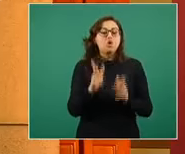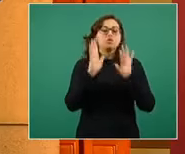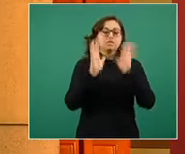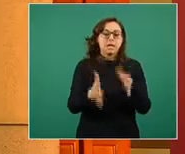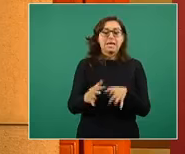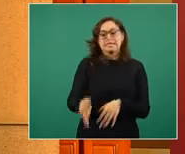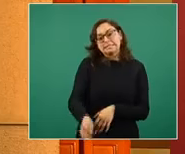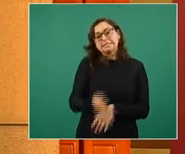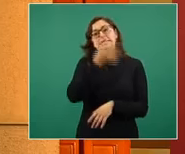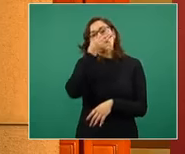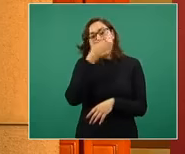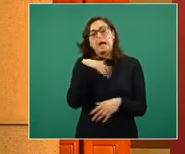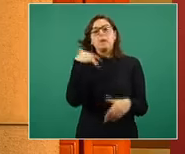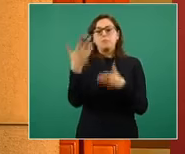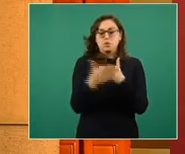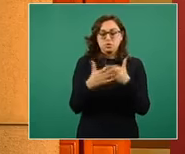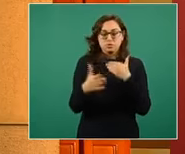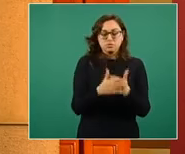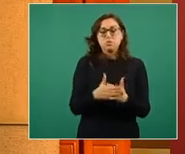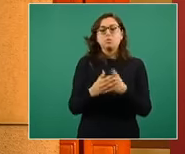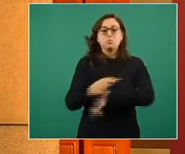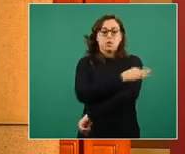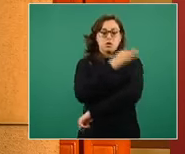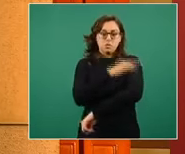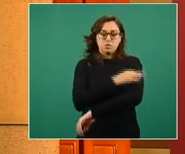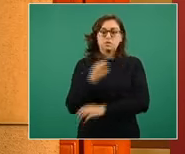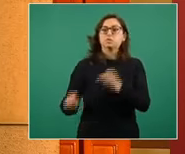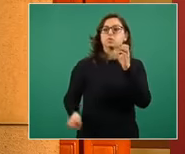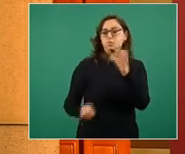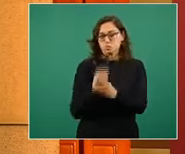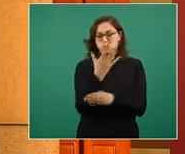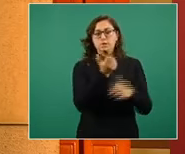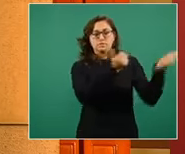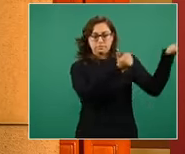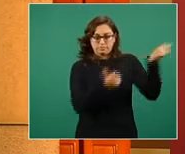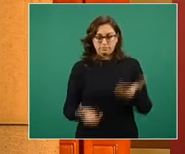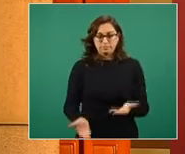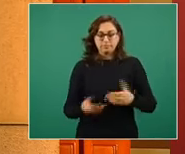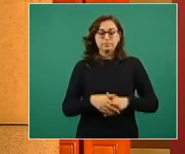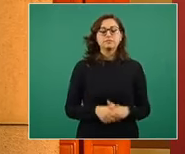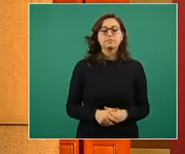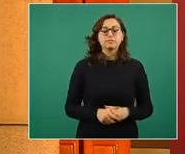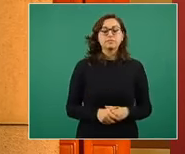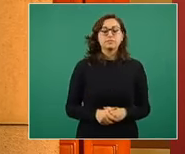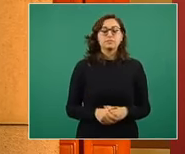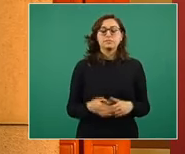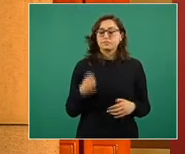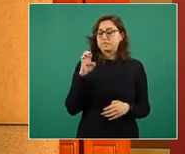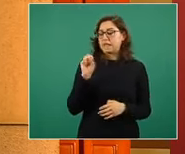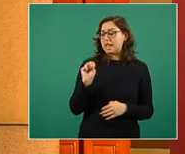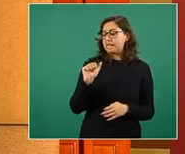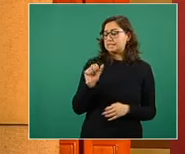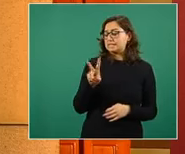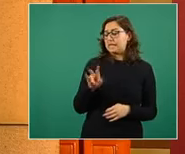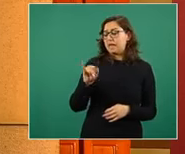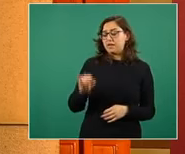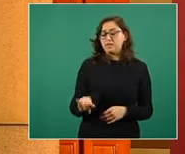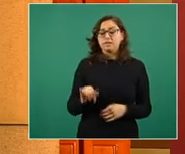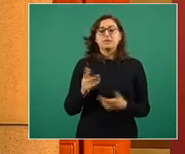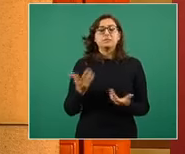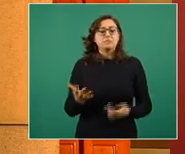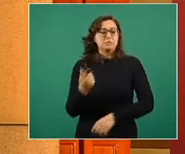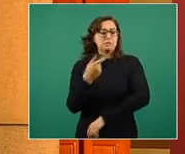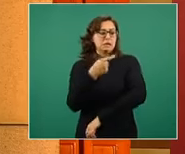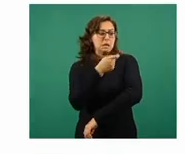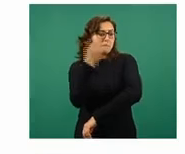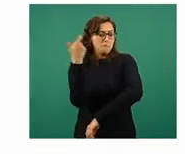La siguiente y última de esta serie. Muy estables los eventos supuestamente asociados a vacunación e inmunización,